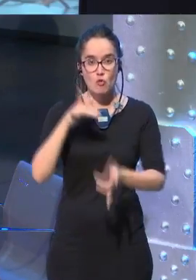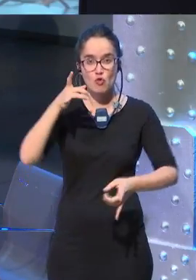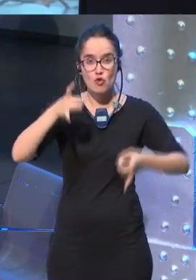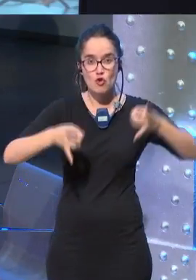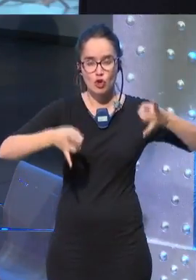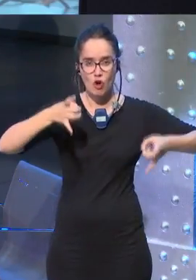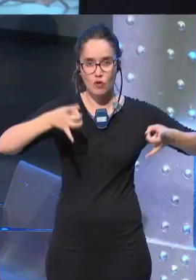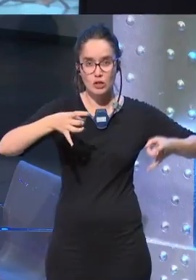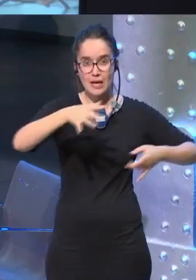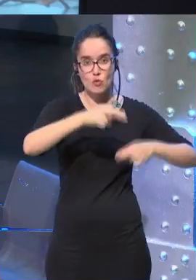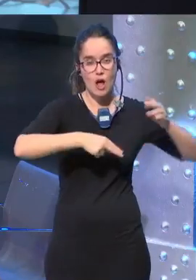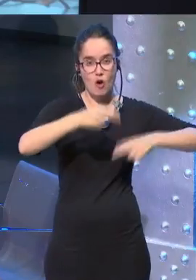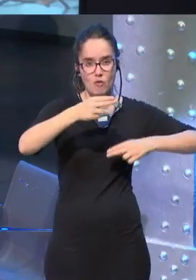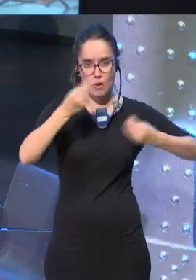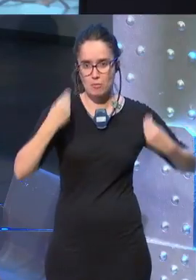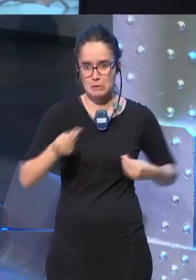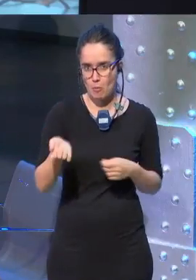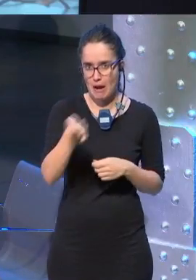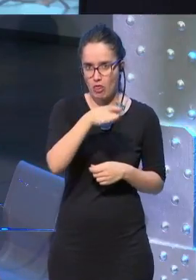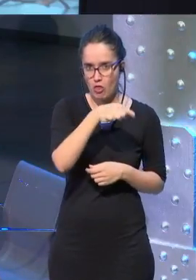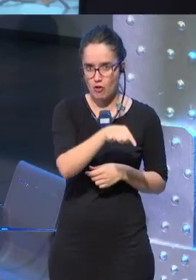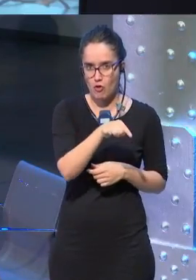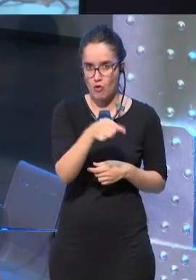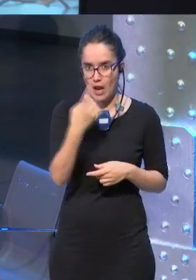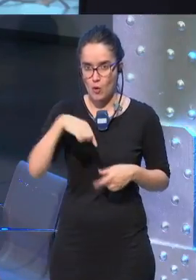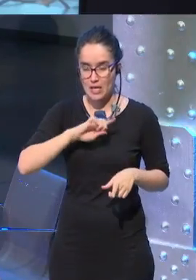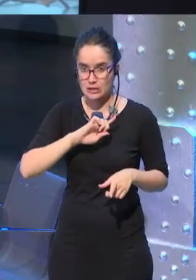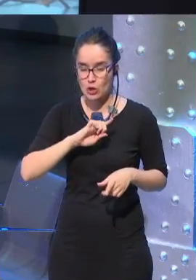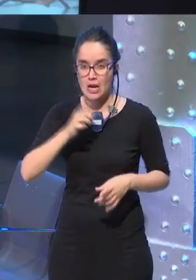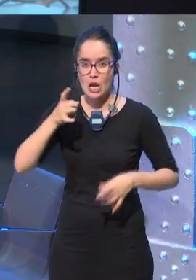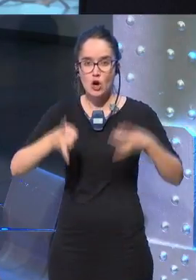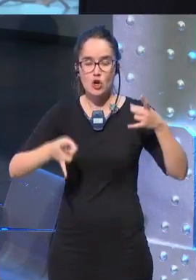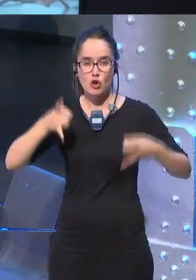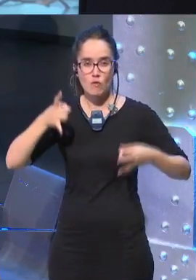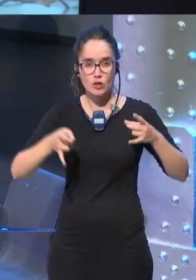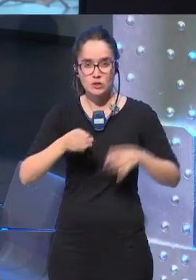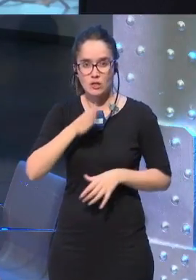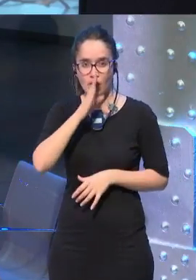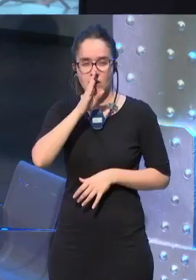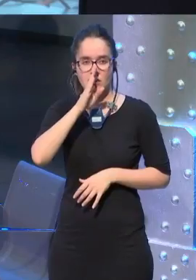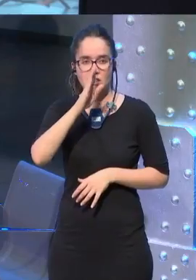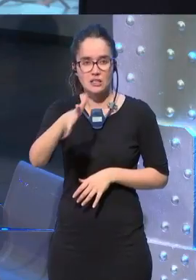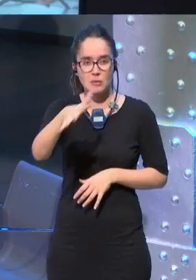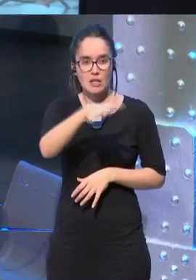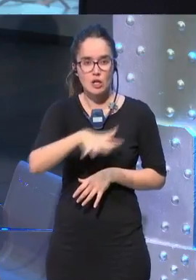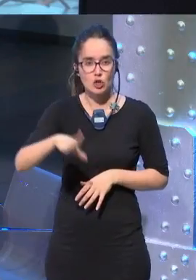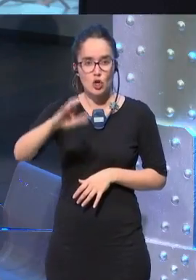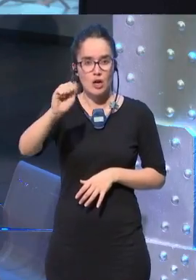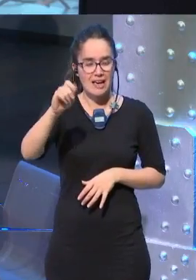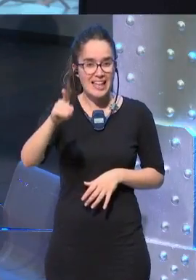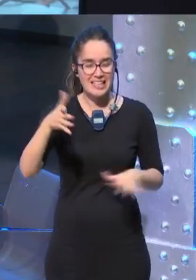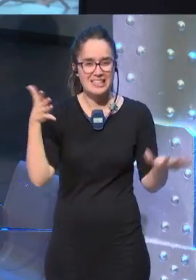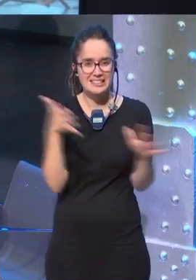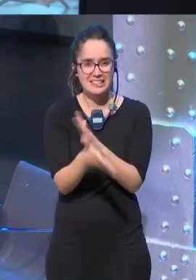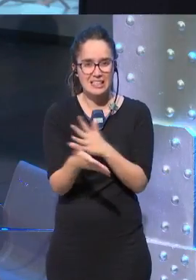robot en una obra como esta. El robot sale directamente del entorno CAD, es